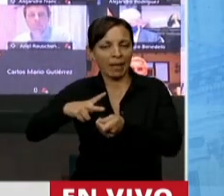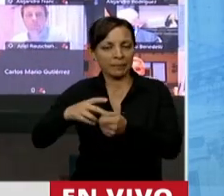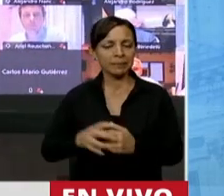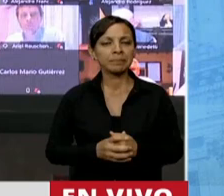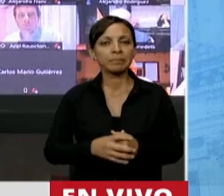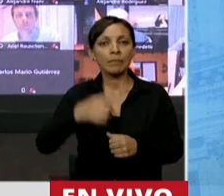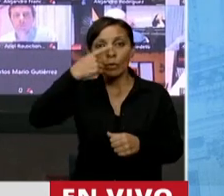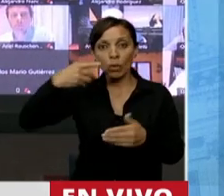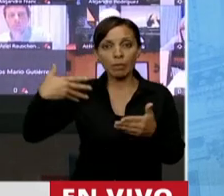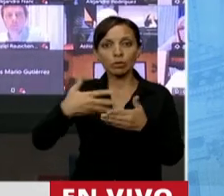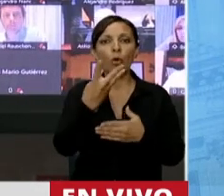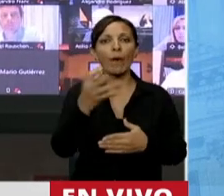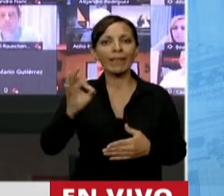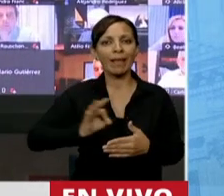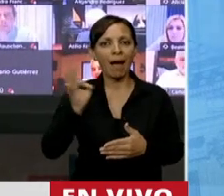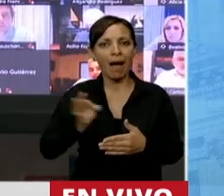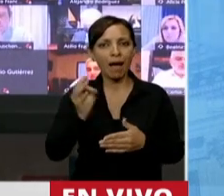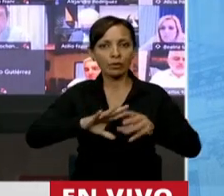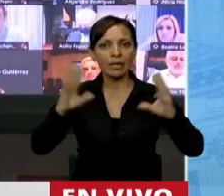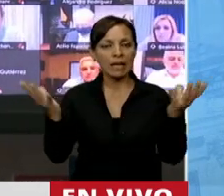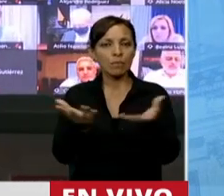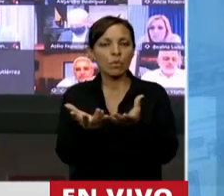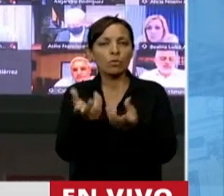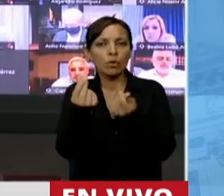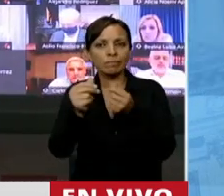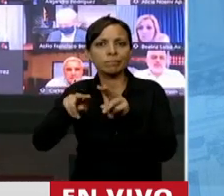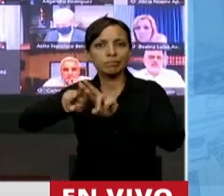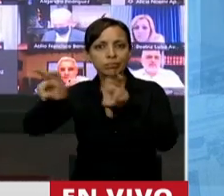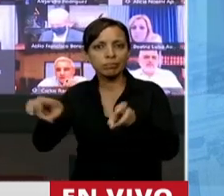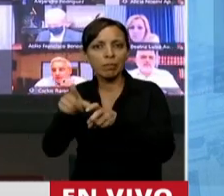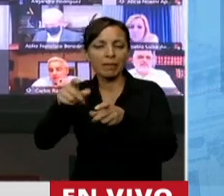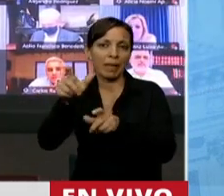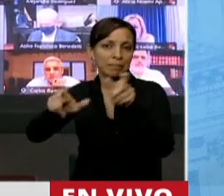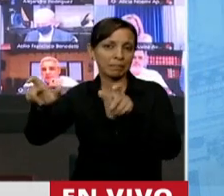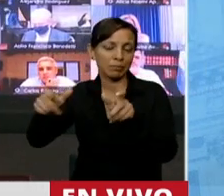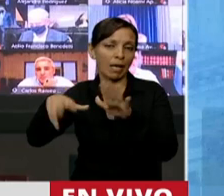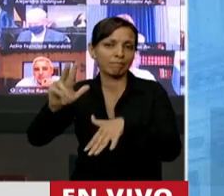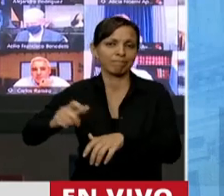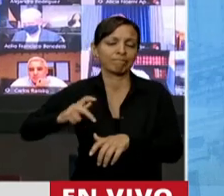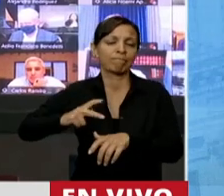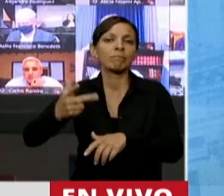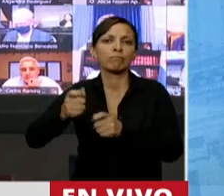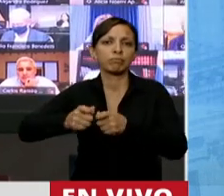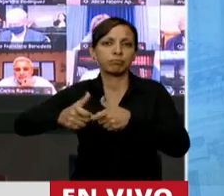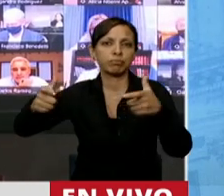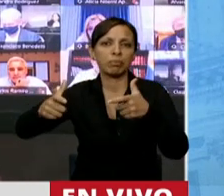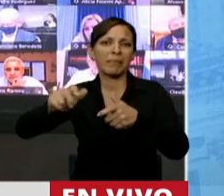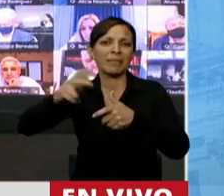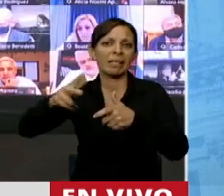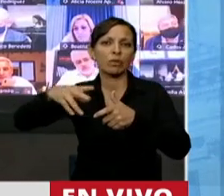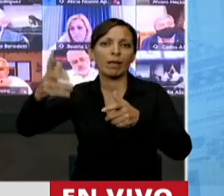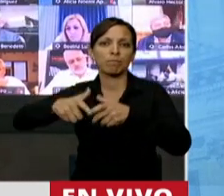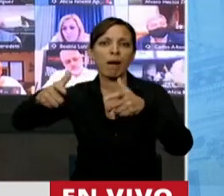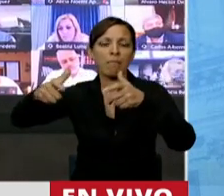últimas 4 décadas en el mundo los patrimonios de las grandes fortunas han crecido a una velocidad entre 3 y 4 veces